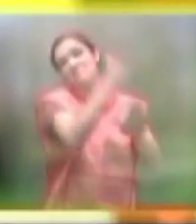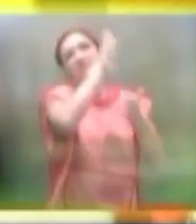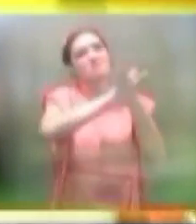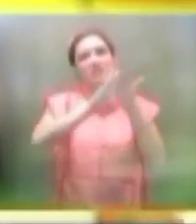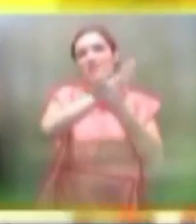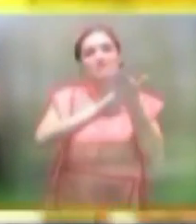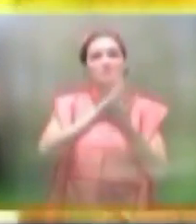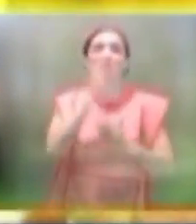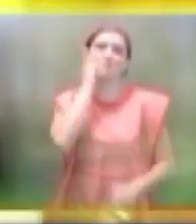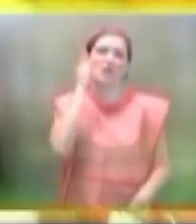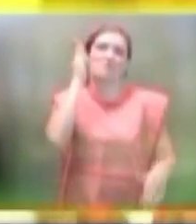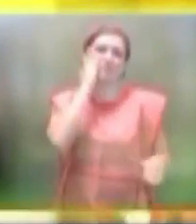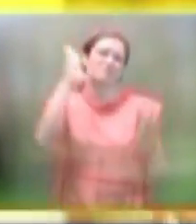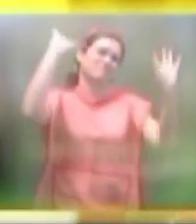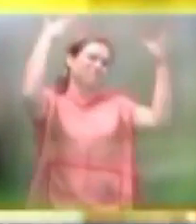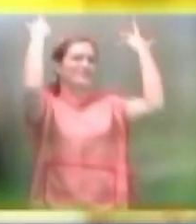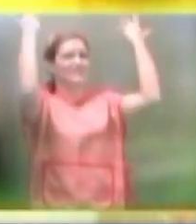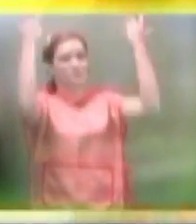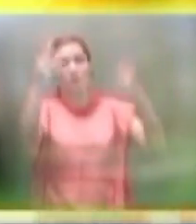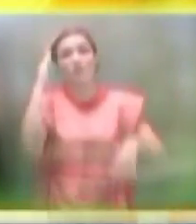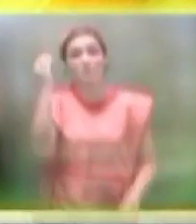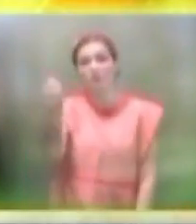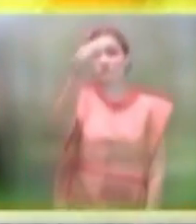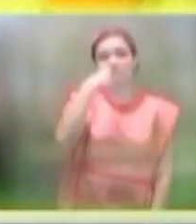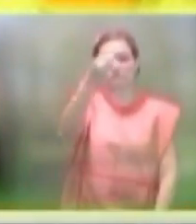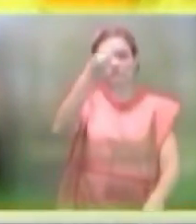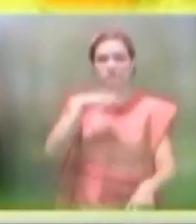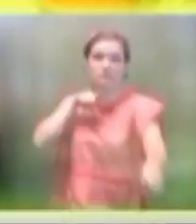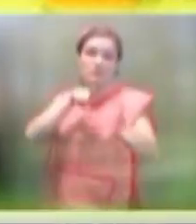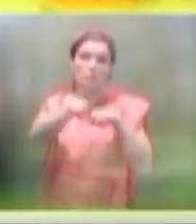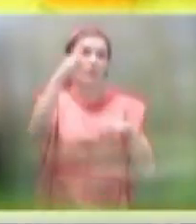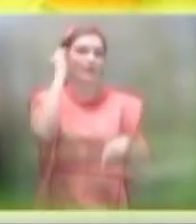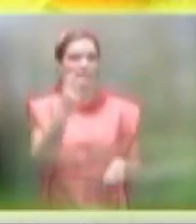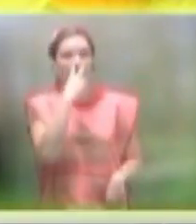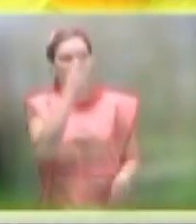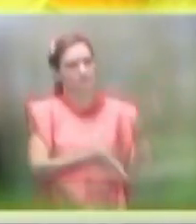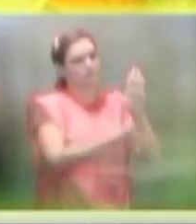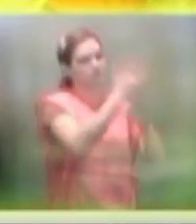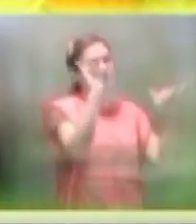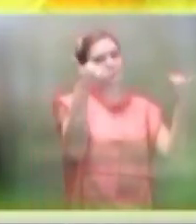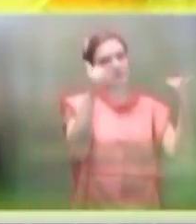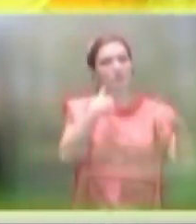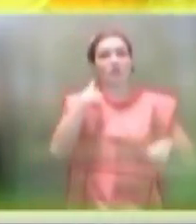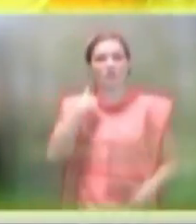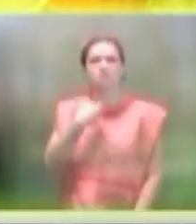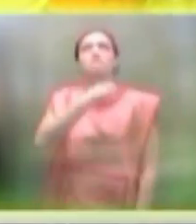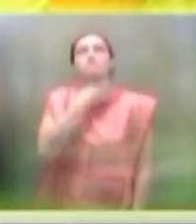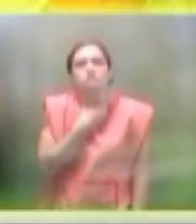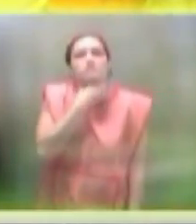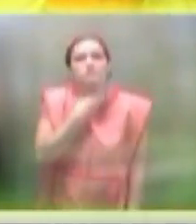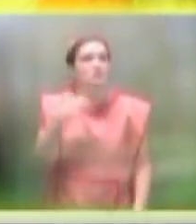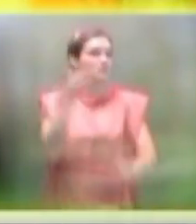fui a ningún lado y mi mamita se enojó. Por comer muy apurado, por querer ir a jugar, me